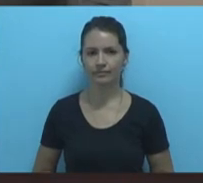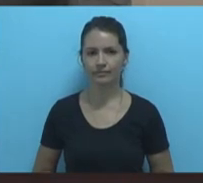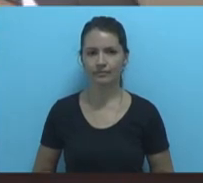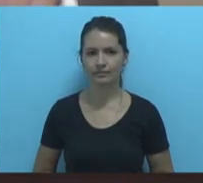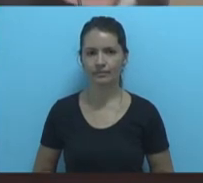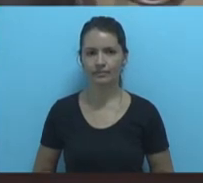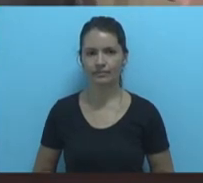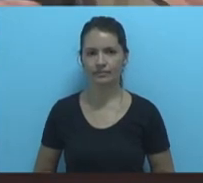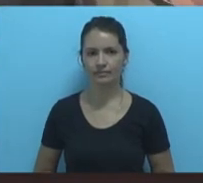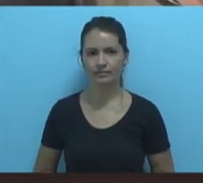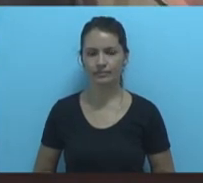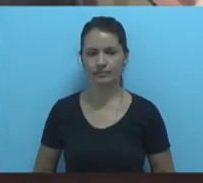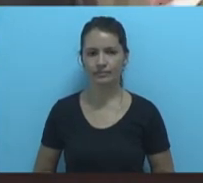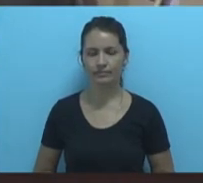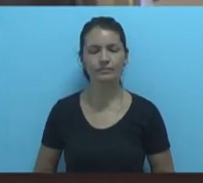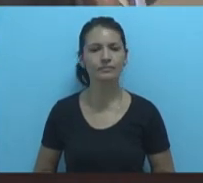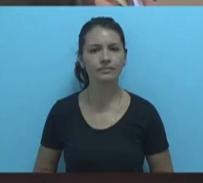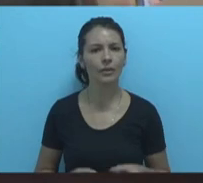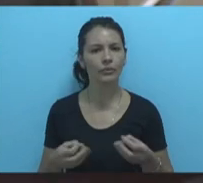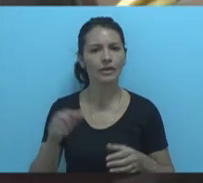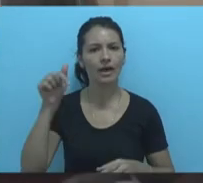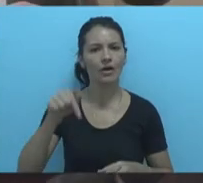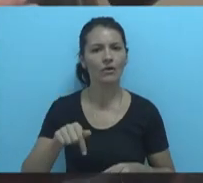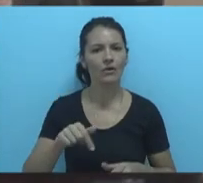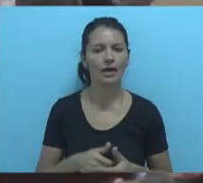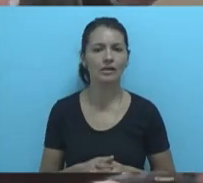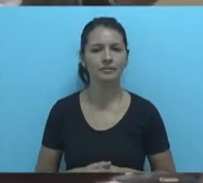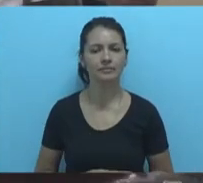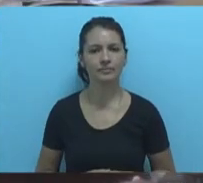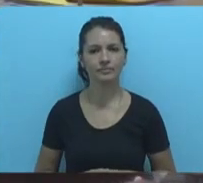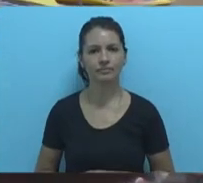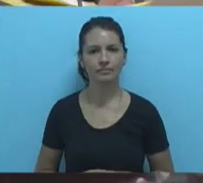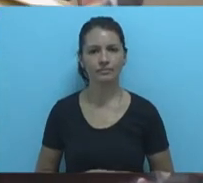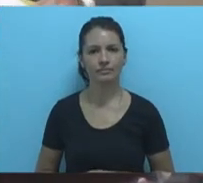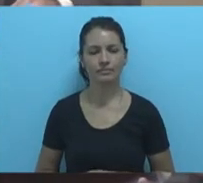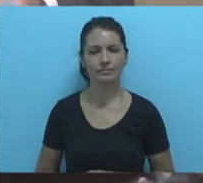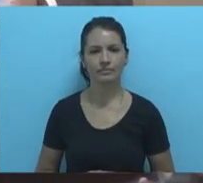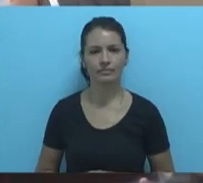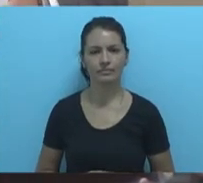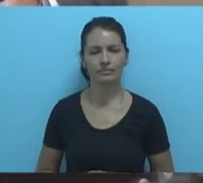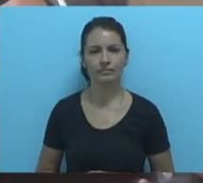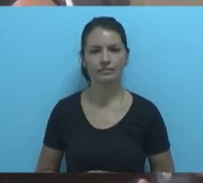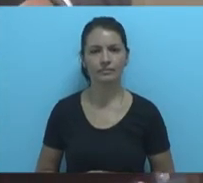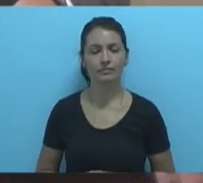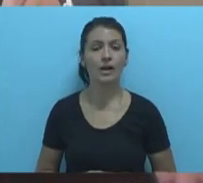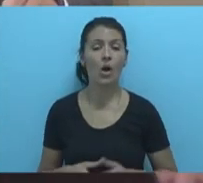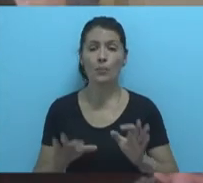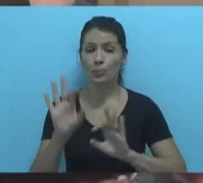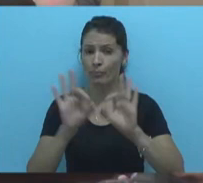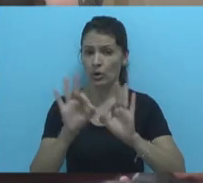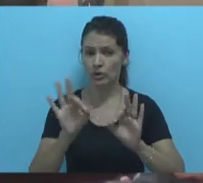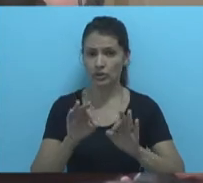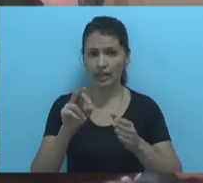Bien, vamos a pasar ahora a dar ingreso a los proyectos para ser tratados luego sobre tablas que serán leídos